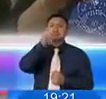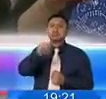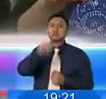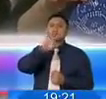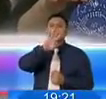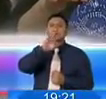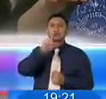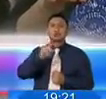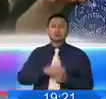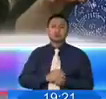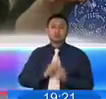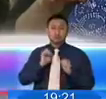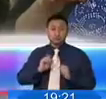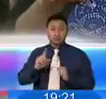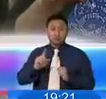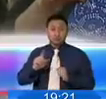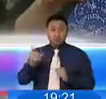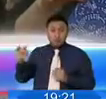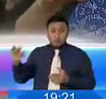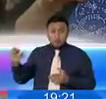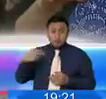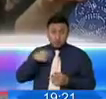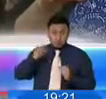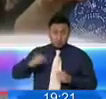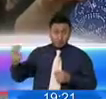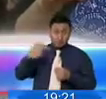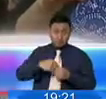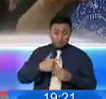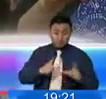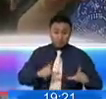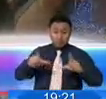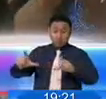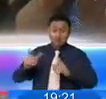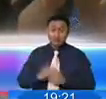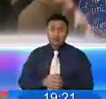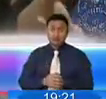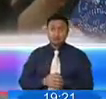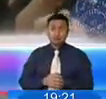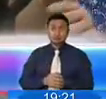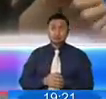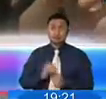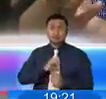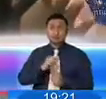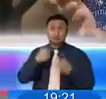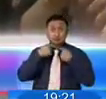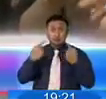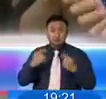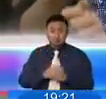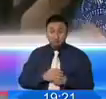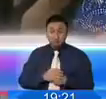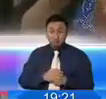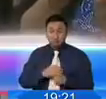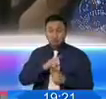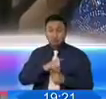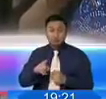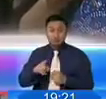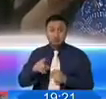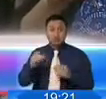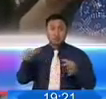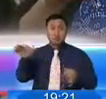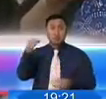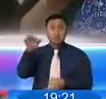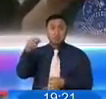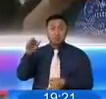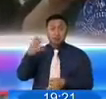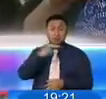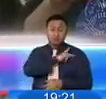4.000. ¿Para dar un cupo? Sí, para darme el papel de idoneidad. Como en la publicación dijeron, anteriormente dijeron que los papeles